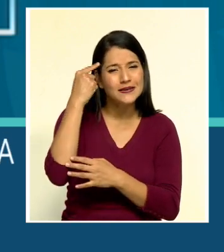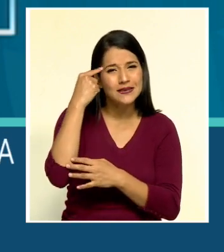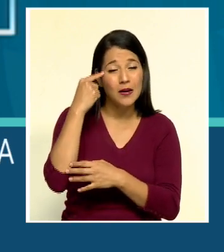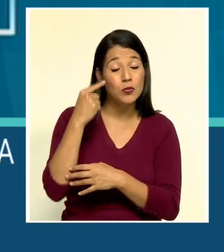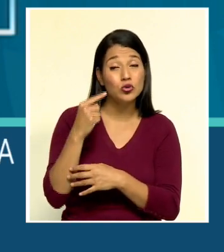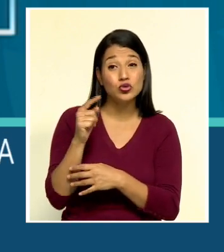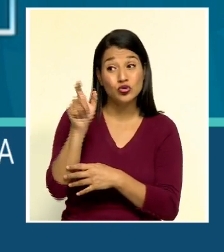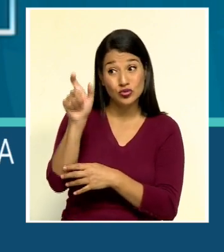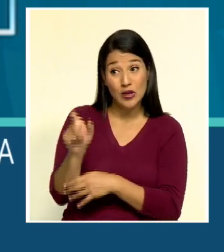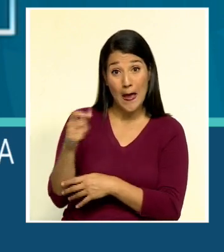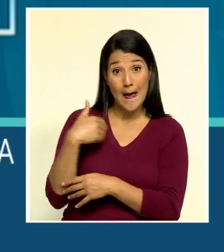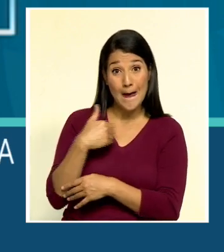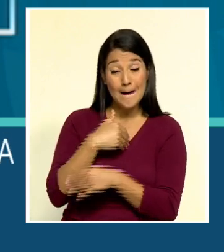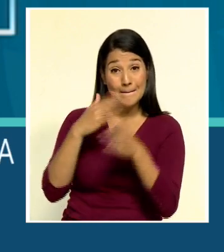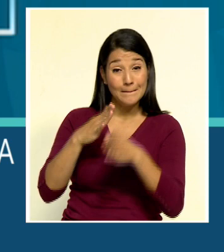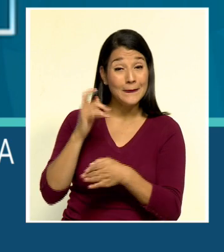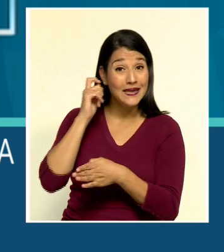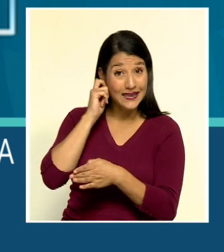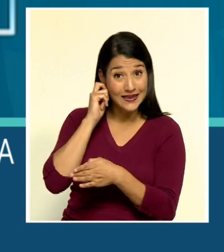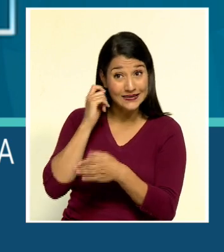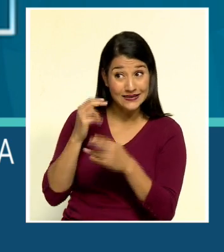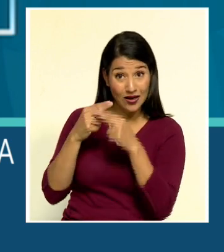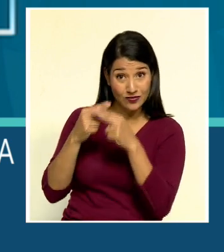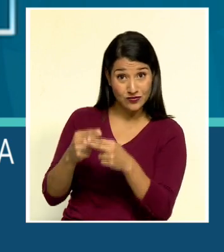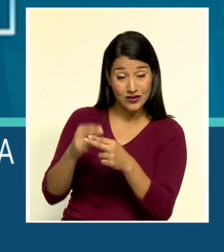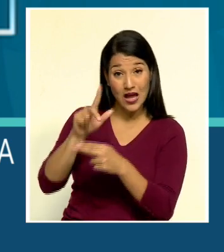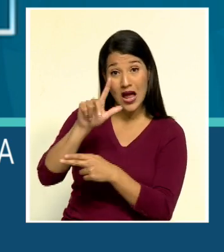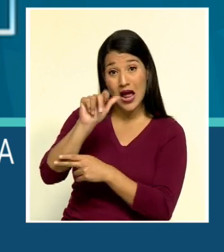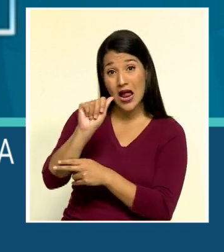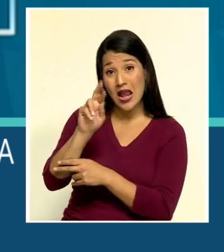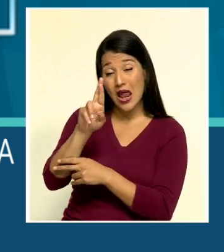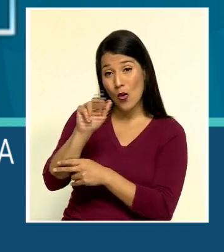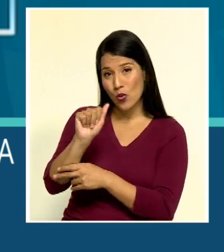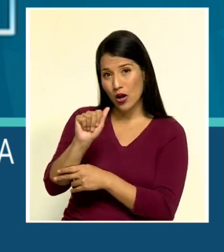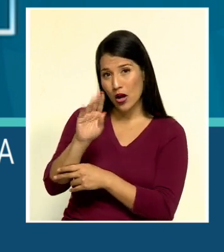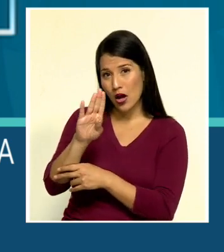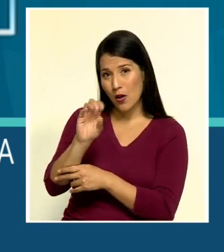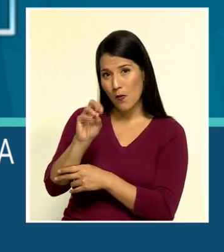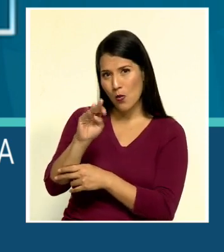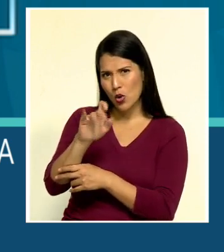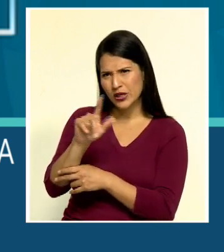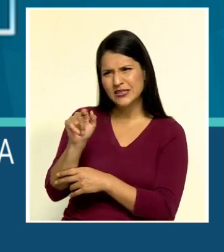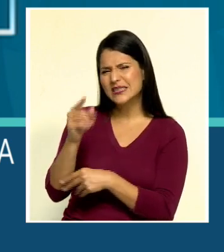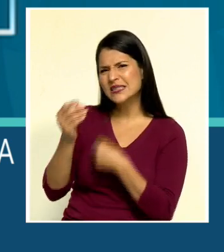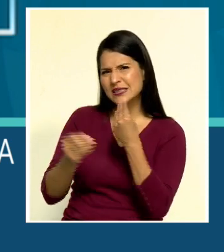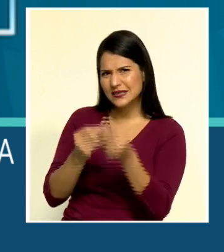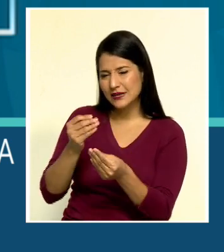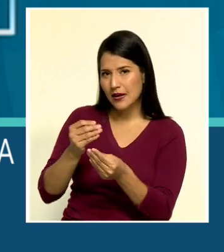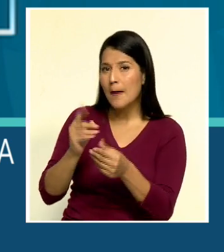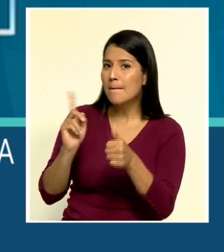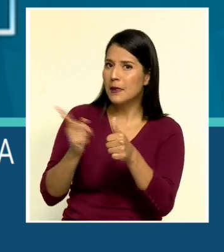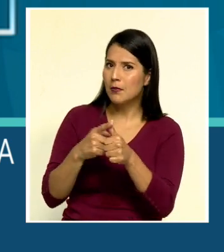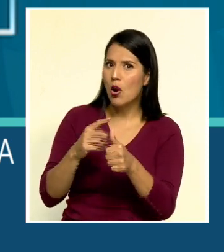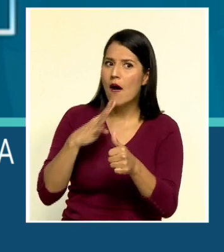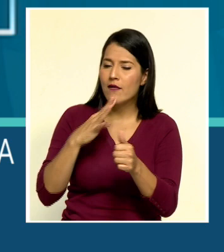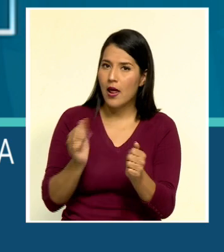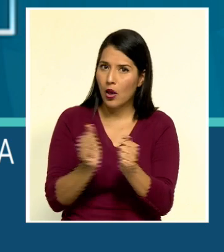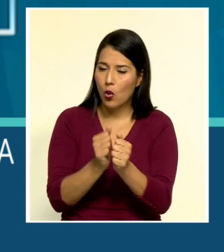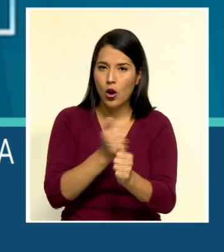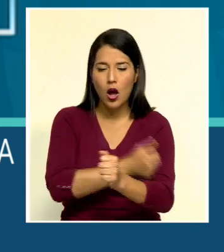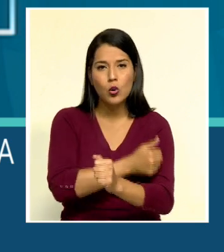la señora ministra designada, doña Laura Bonilla, debe ser necesariamente hablar con las